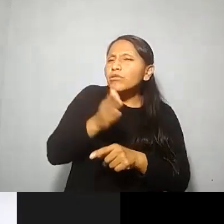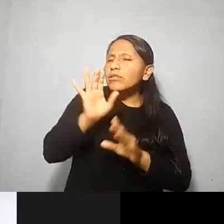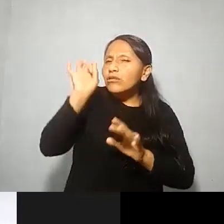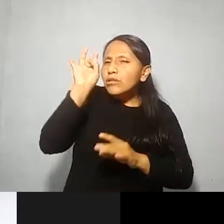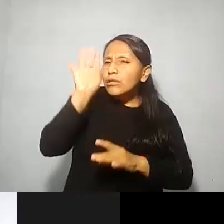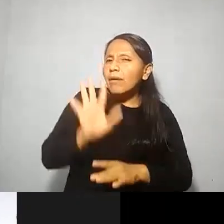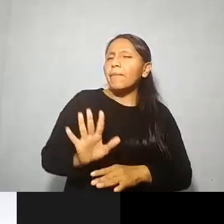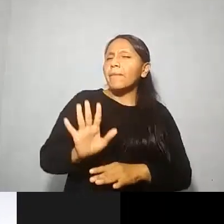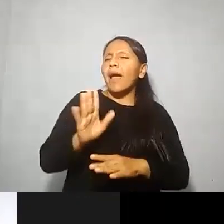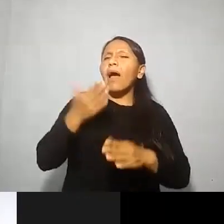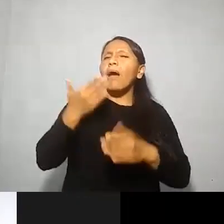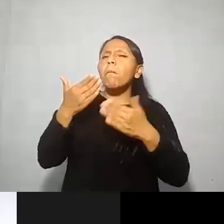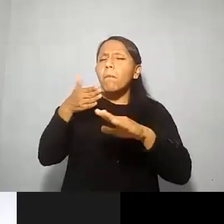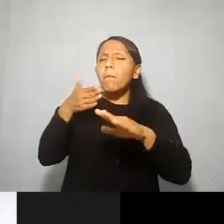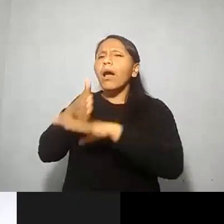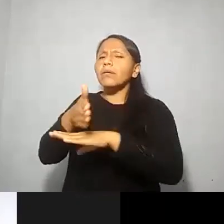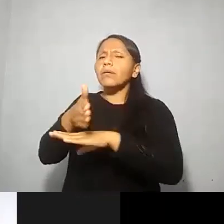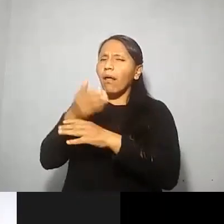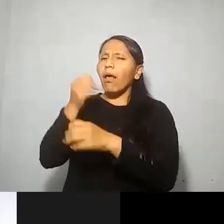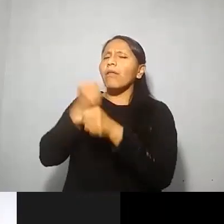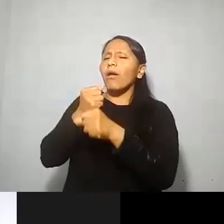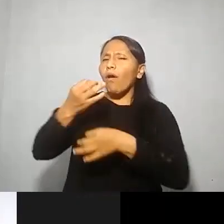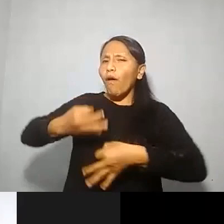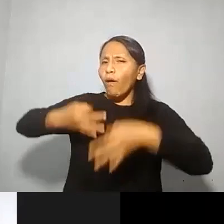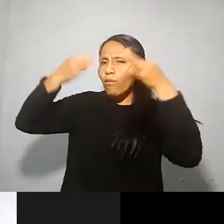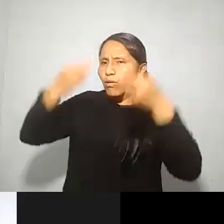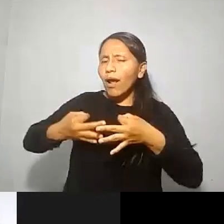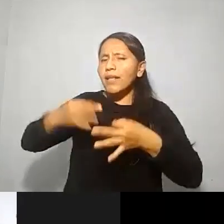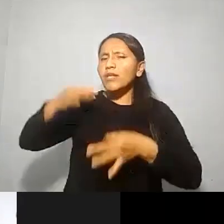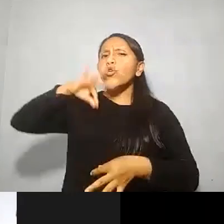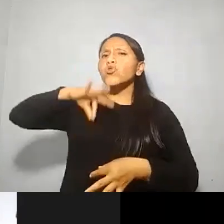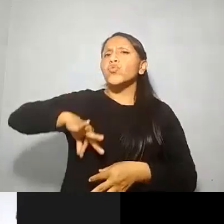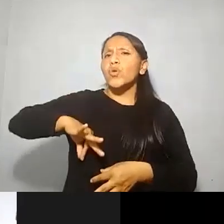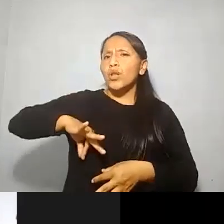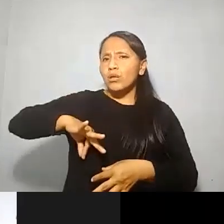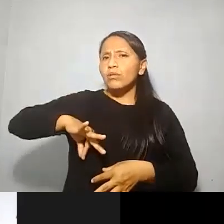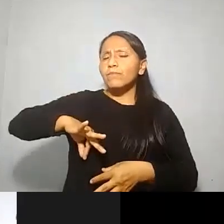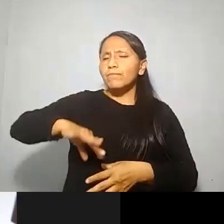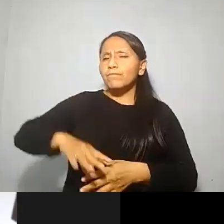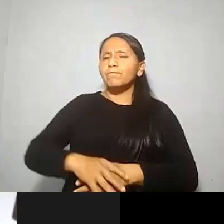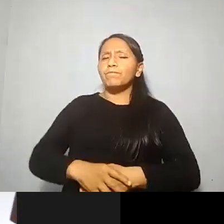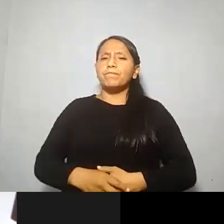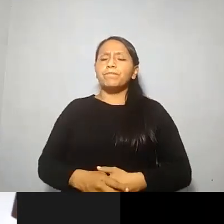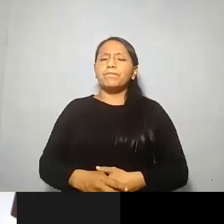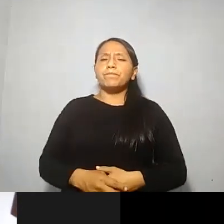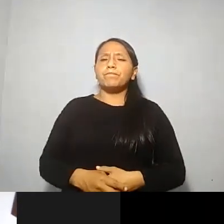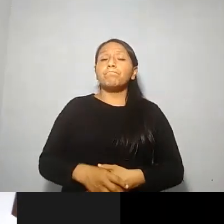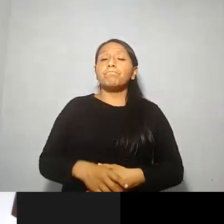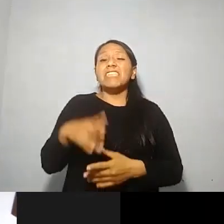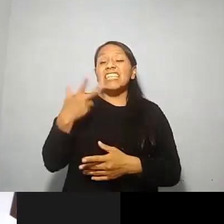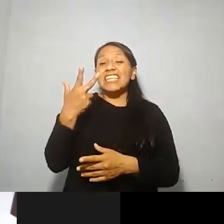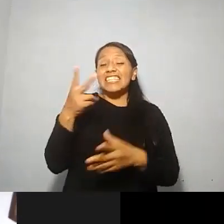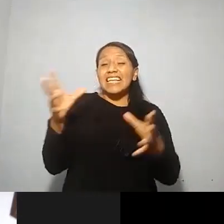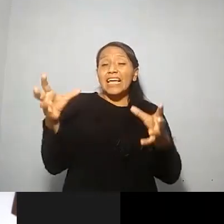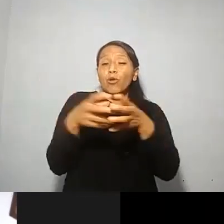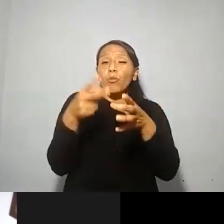tenía acceso a un empleo formal y remunerado. Y de ese